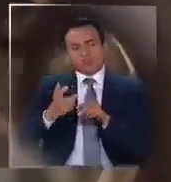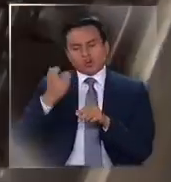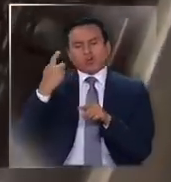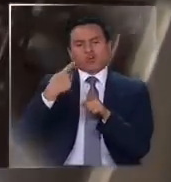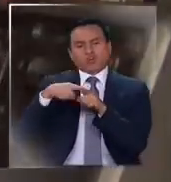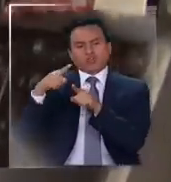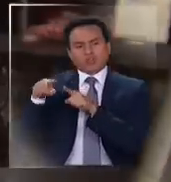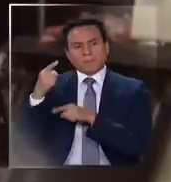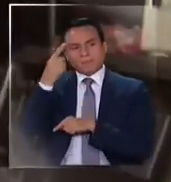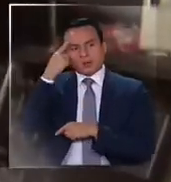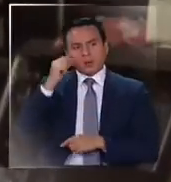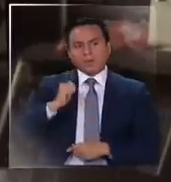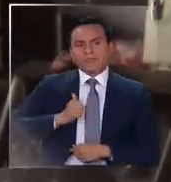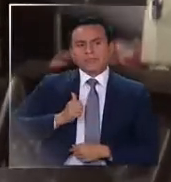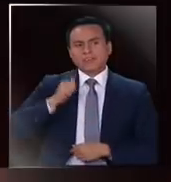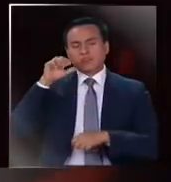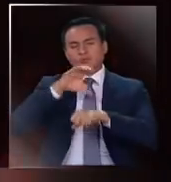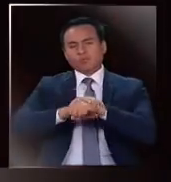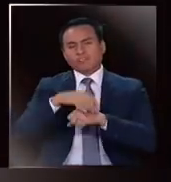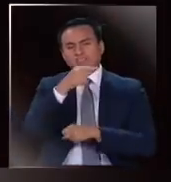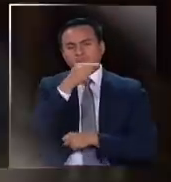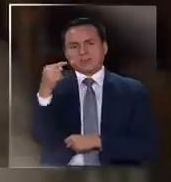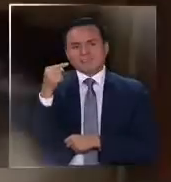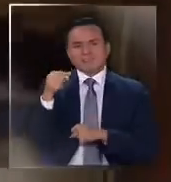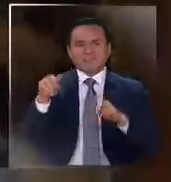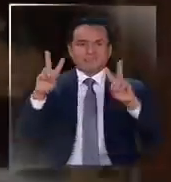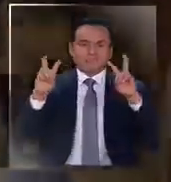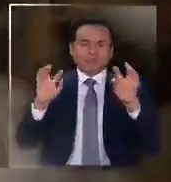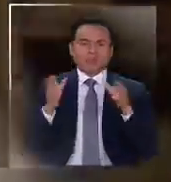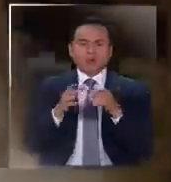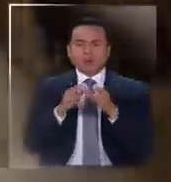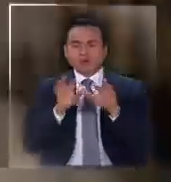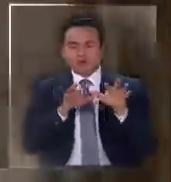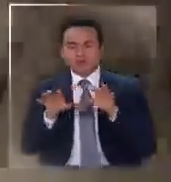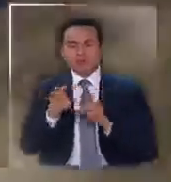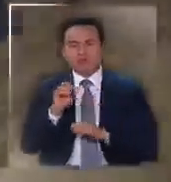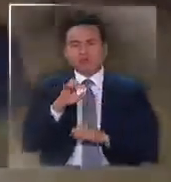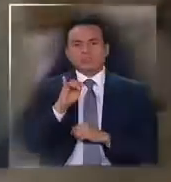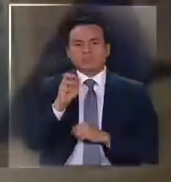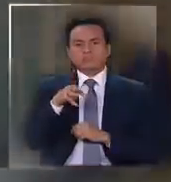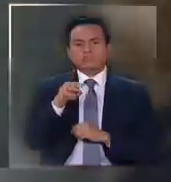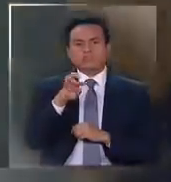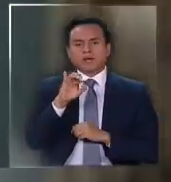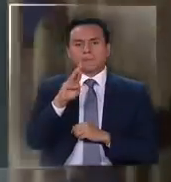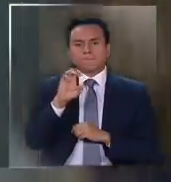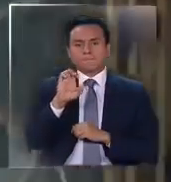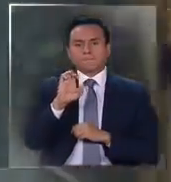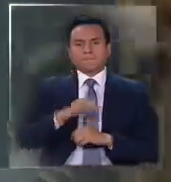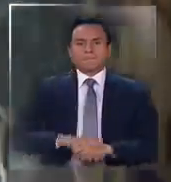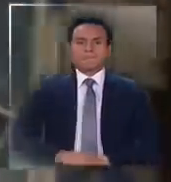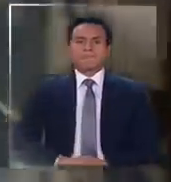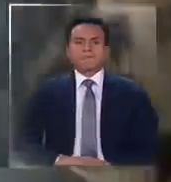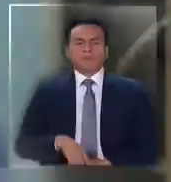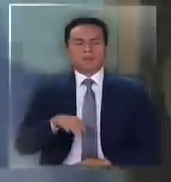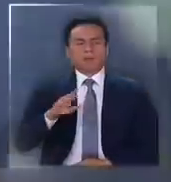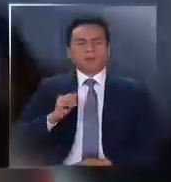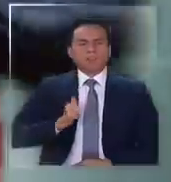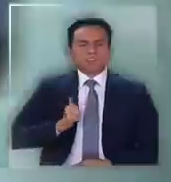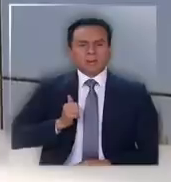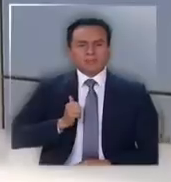2 asaltos. Pero la PDI los detuvo esta semana en la llamada Operación Optimus Prime. ¡Buen día!